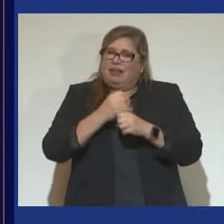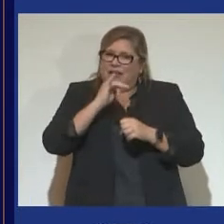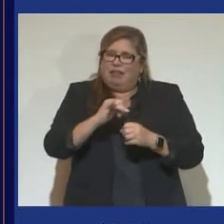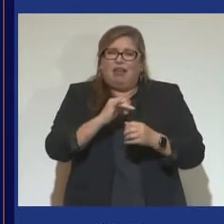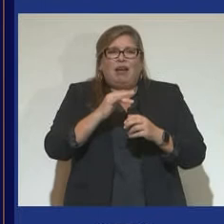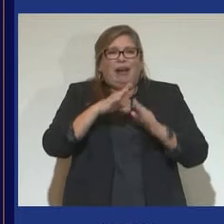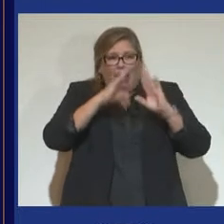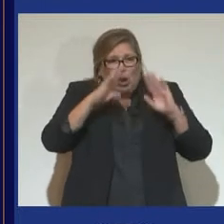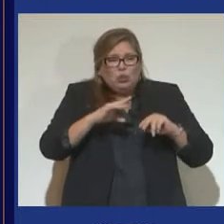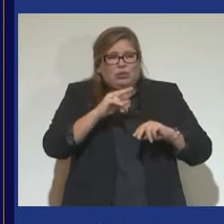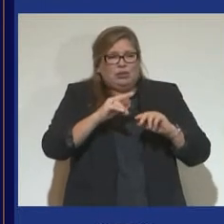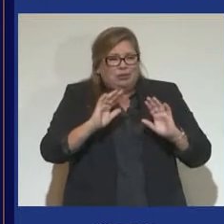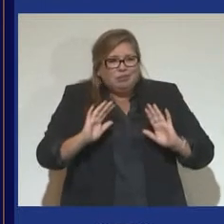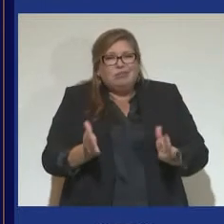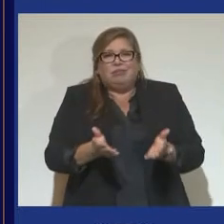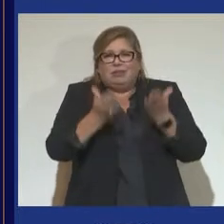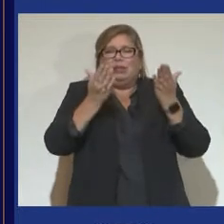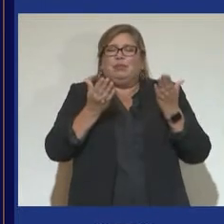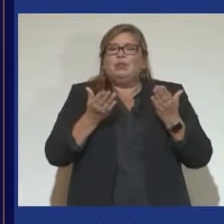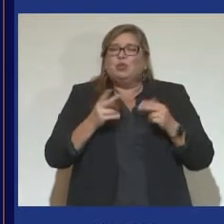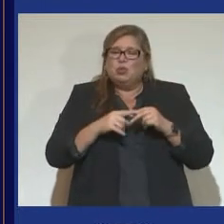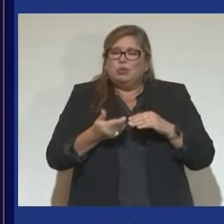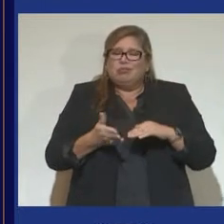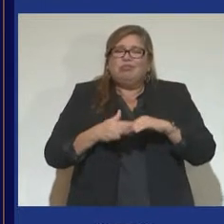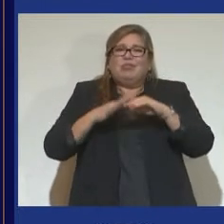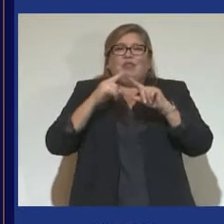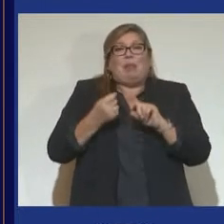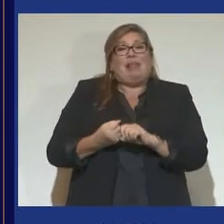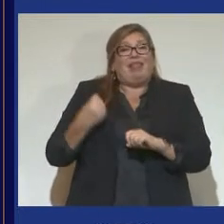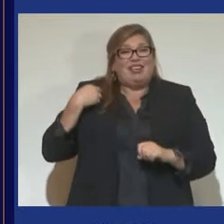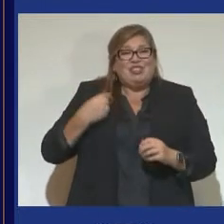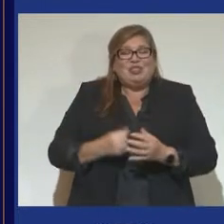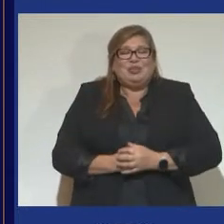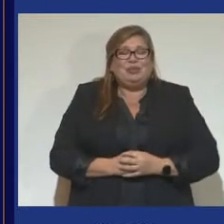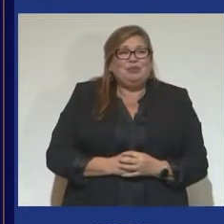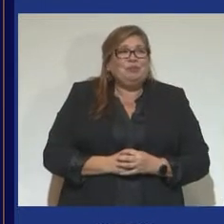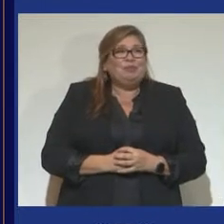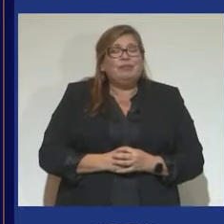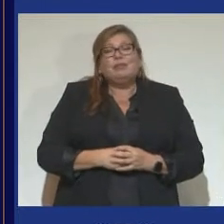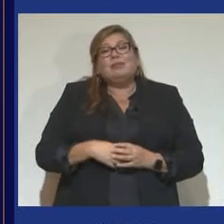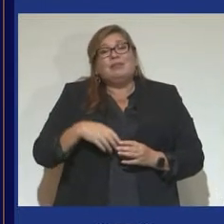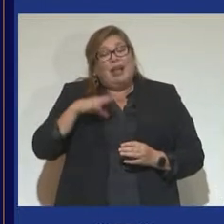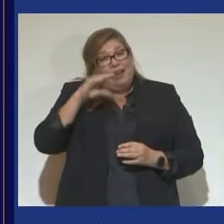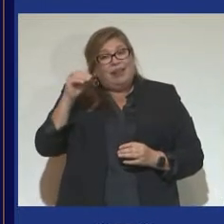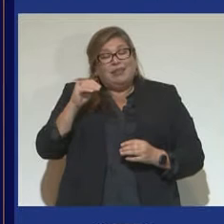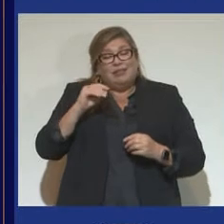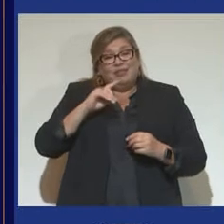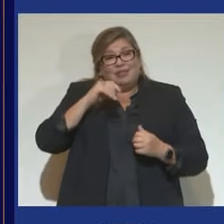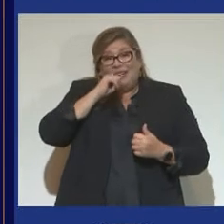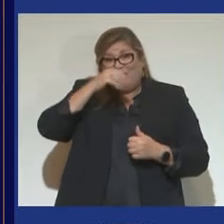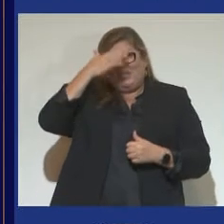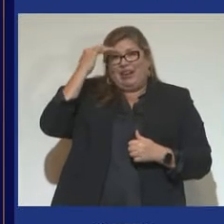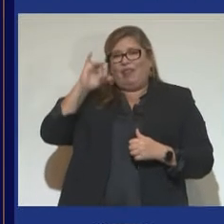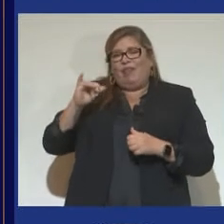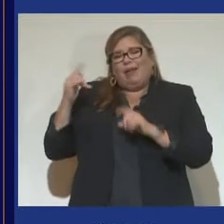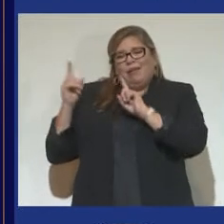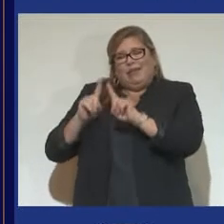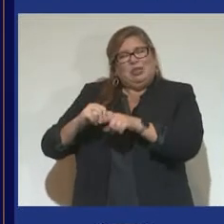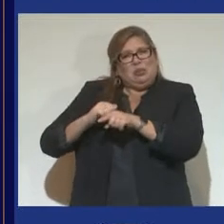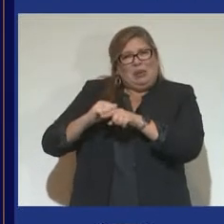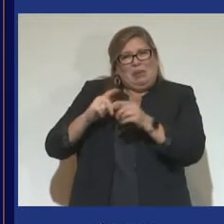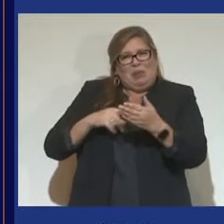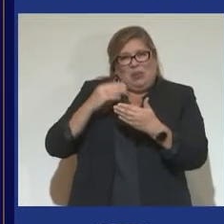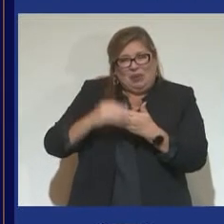dólares que serán reinvertidos en este presupuesto como lo hemos hecho antes y por supuesto subsidio a estos increíbles programas de aprendizaje